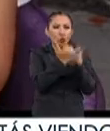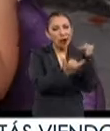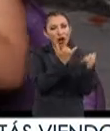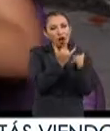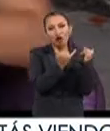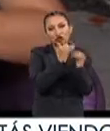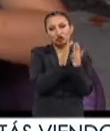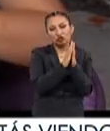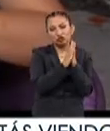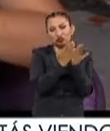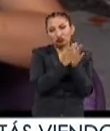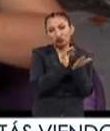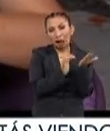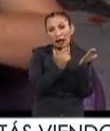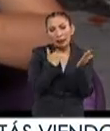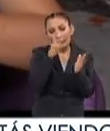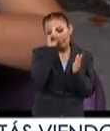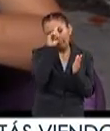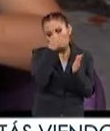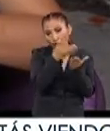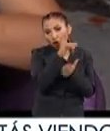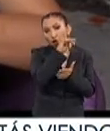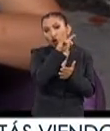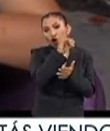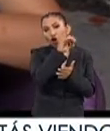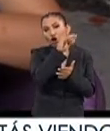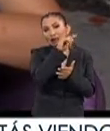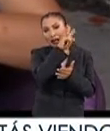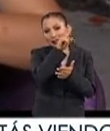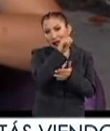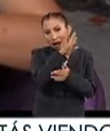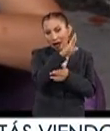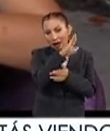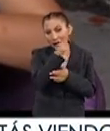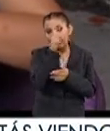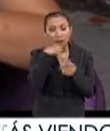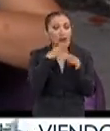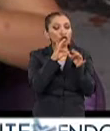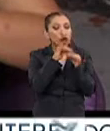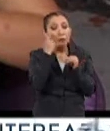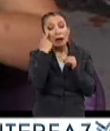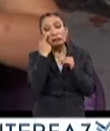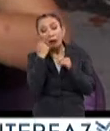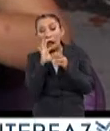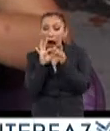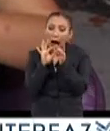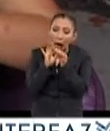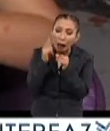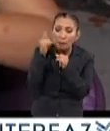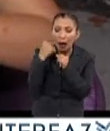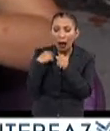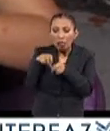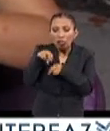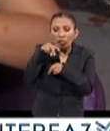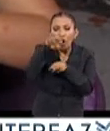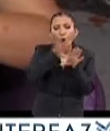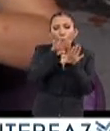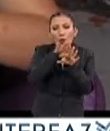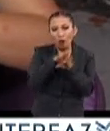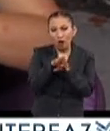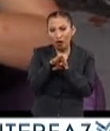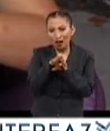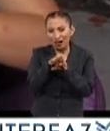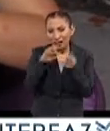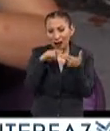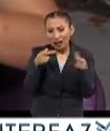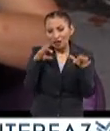juegos literarios que nos propone Julio Cortázar, ¿no? Instrucciones para llorar, instrucciones para subir una escalera, y lo